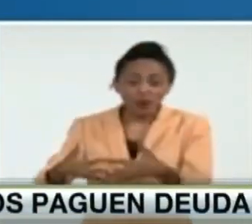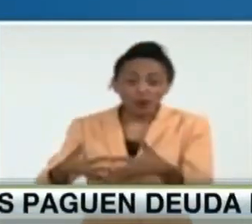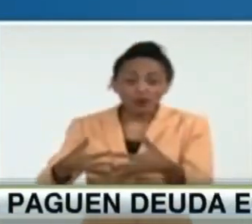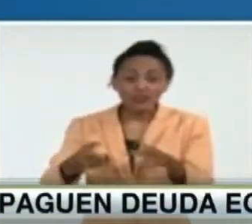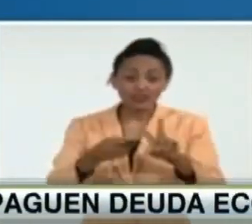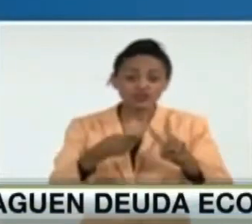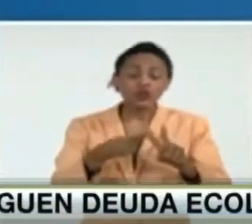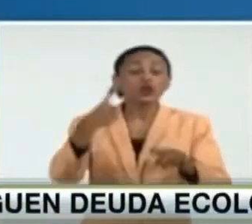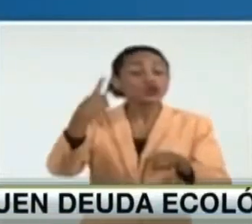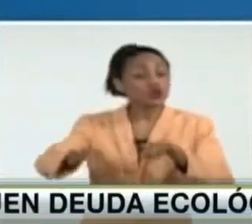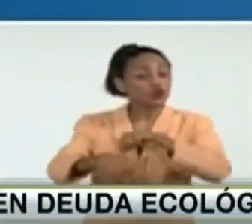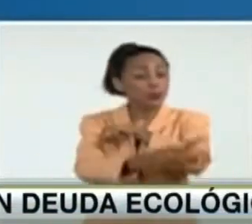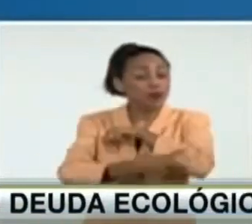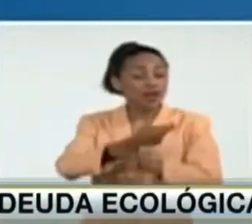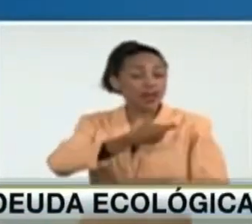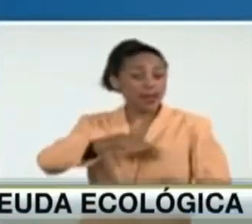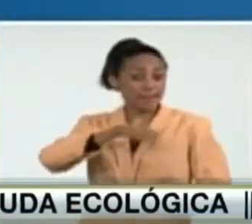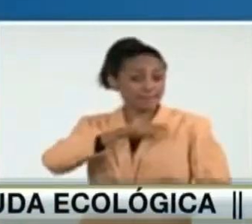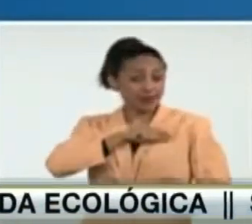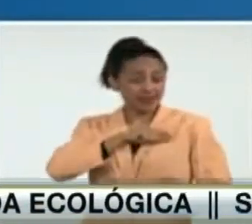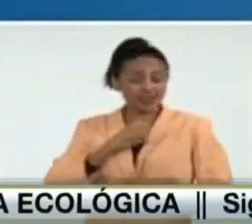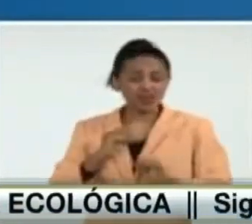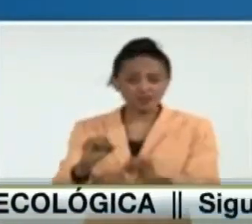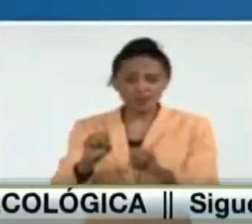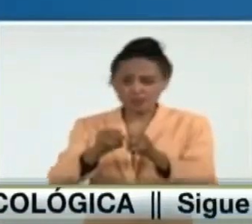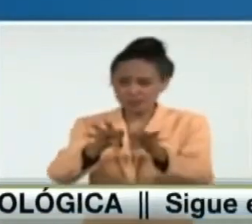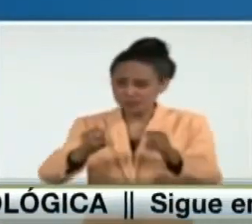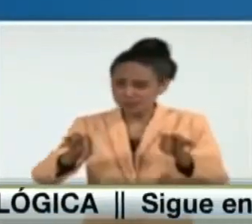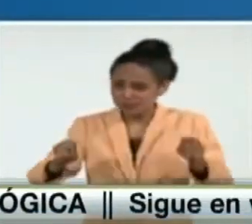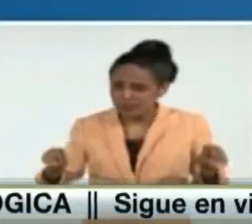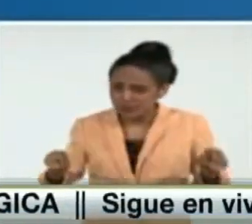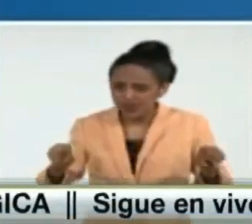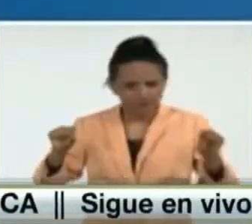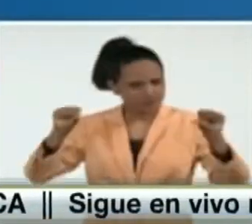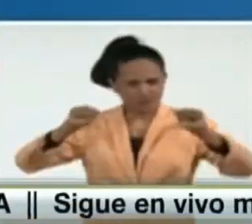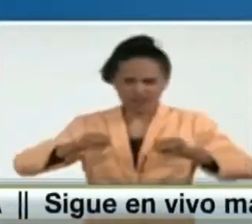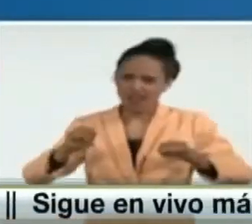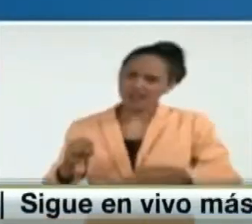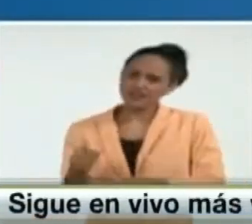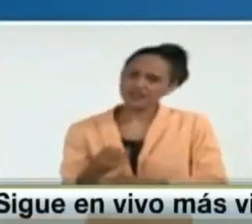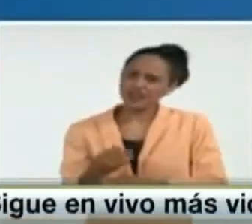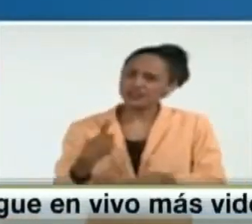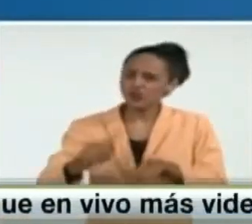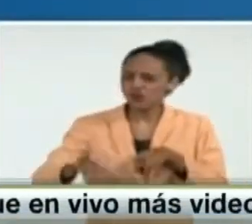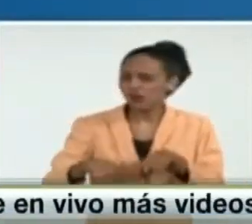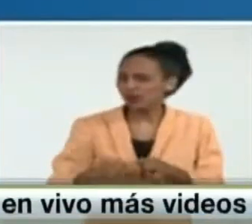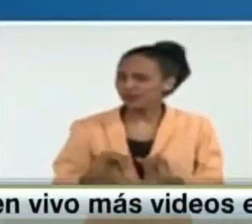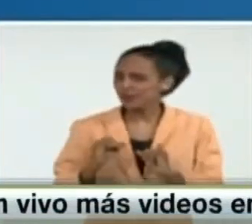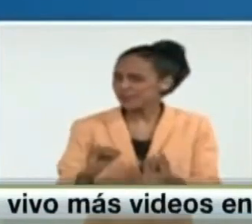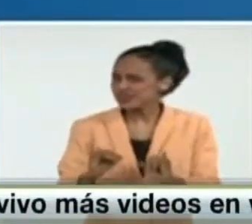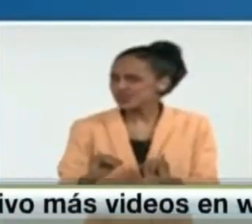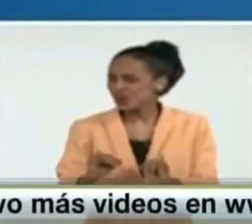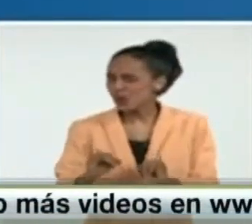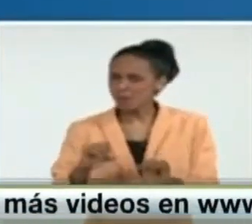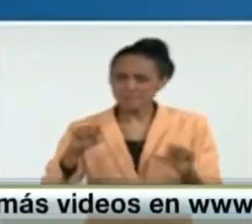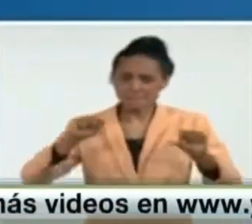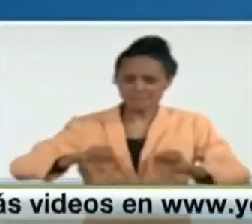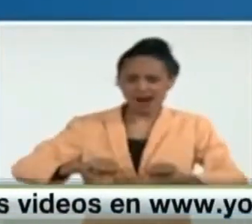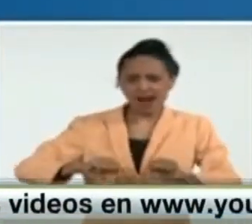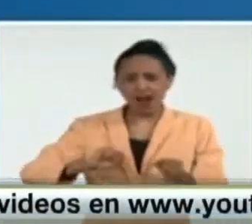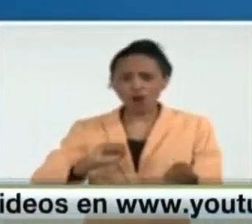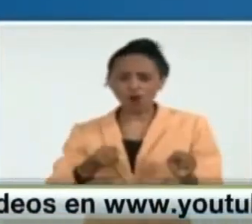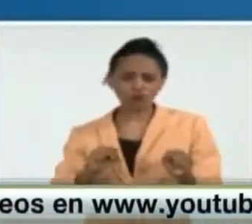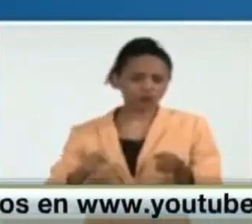una profusión de calumnias, manipulaciones, enredos, mentiras,